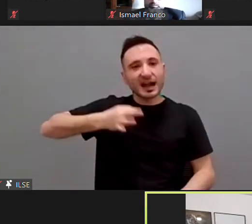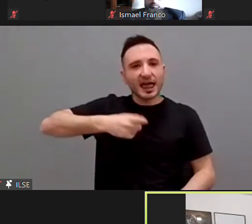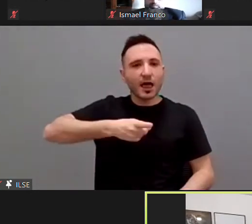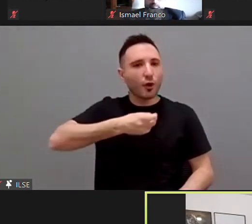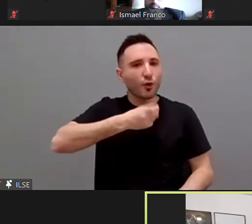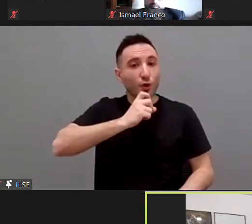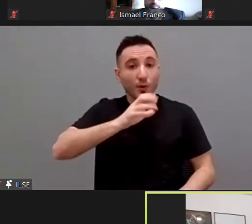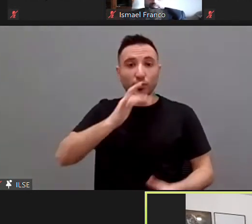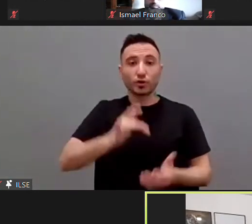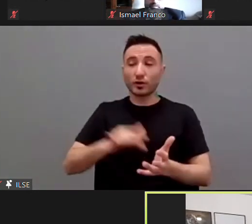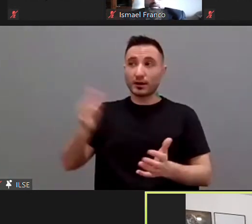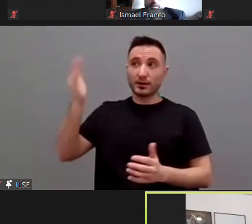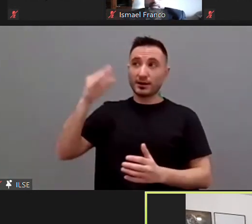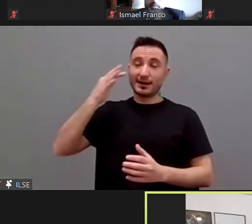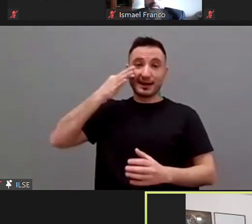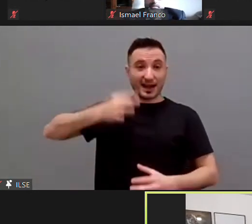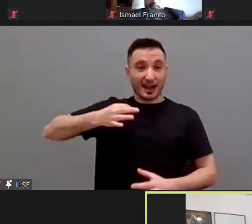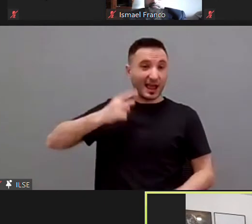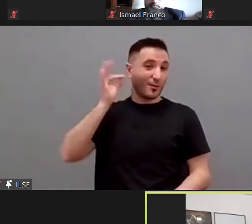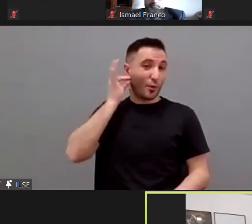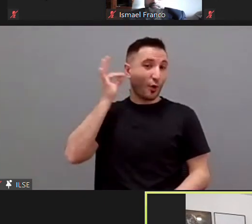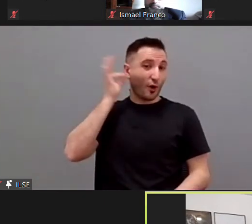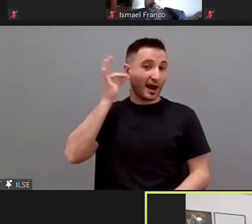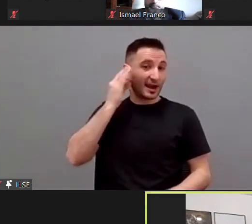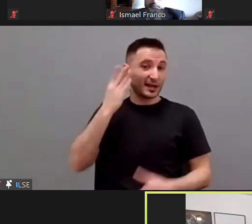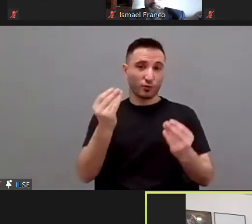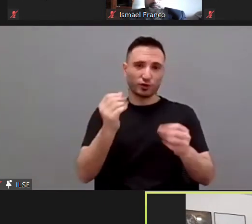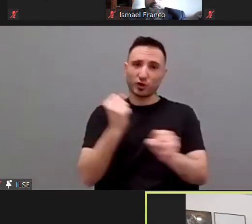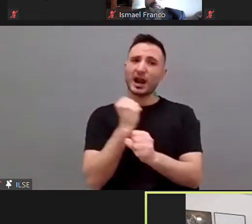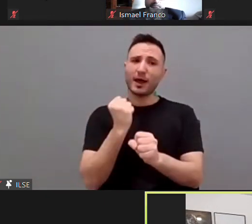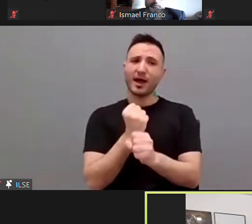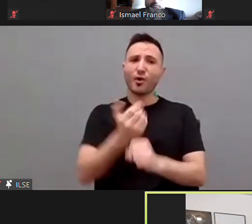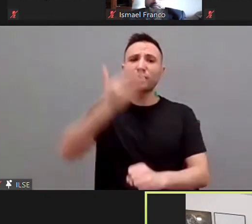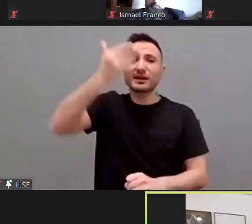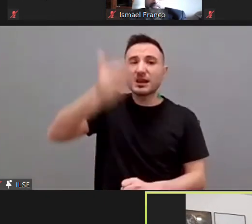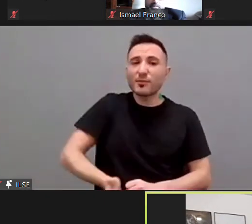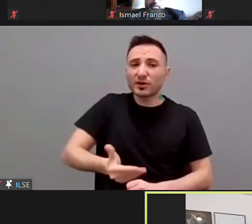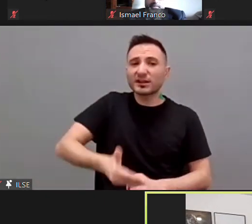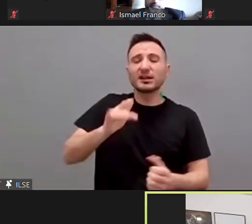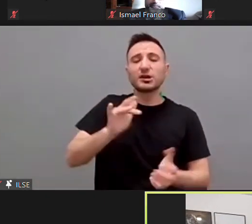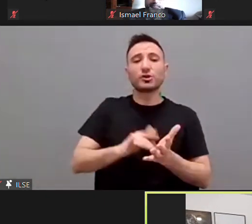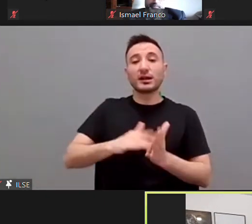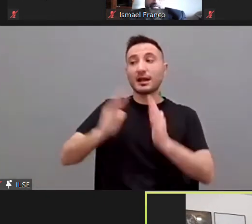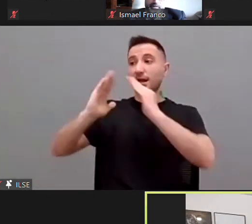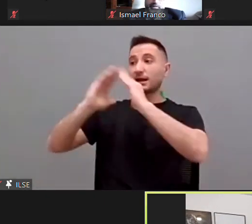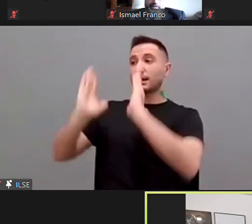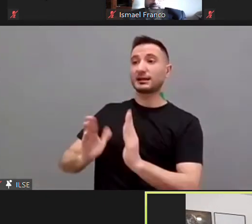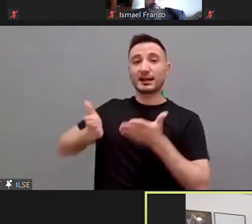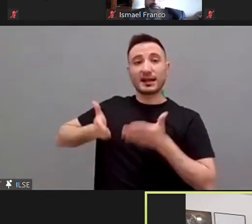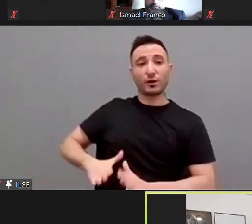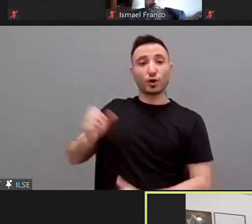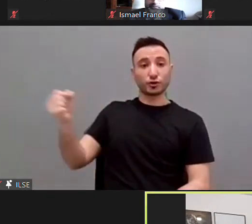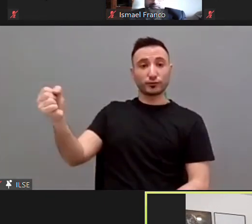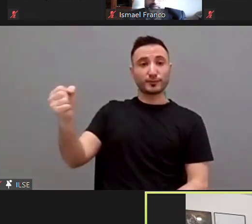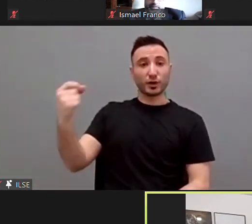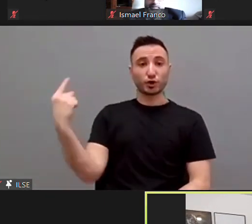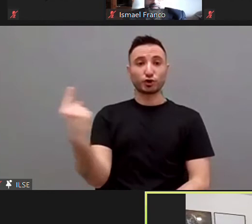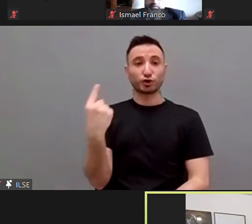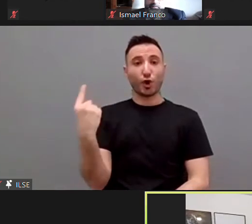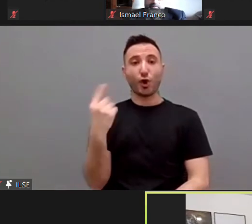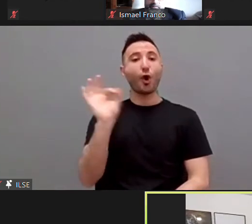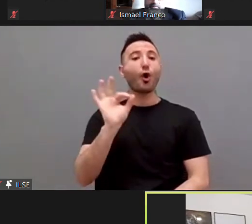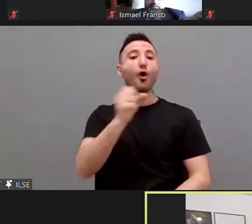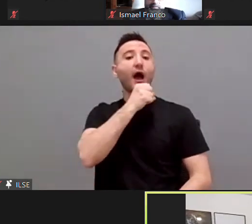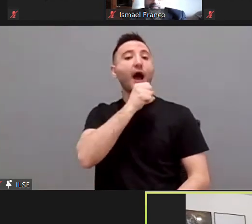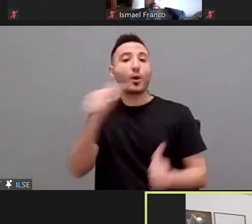no han podido teletrabajar porque tenían trabajos esenciales y han dejado a sus hijos y a sus hijas solos en casa o a cargo de los abuelos, que eran grupo de riesgo.